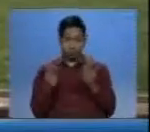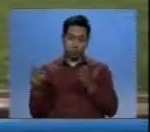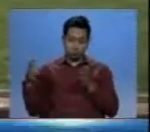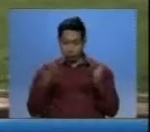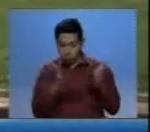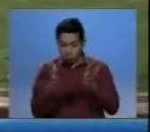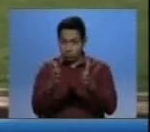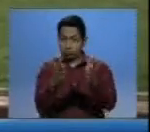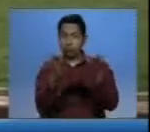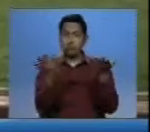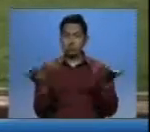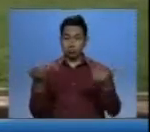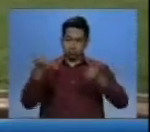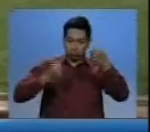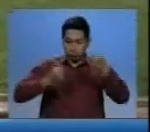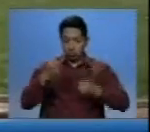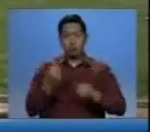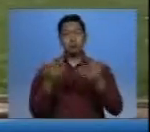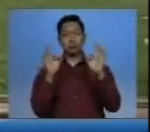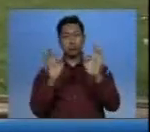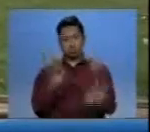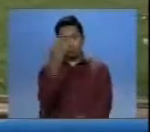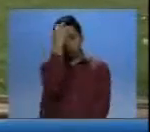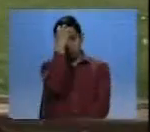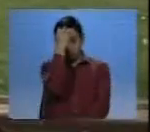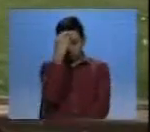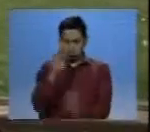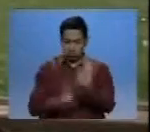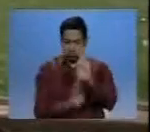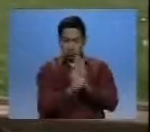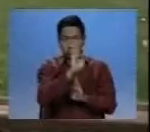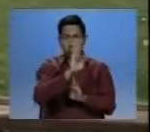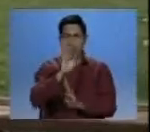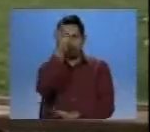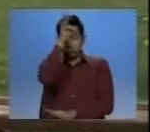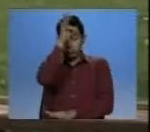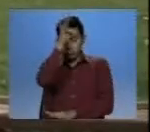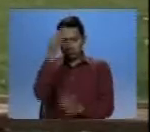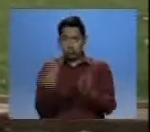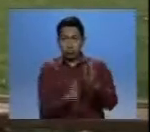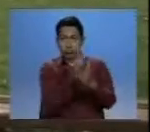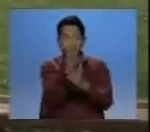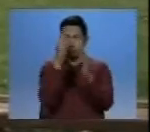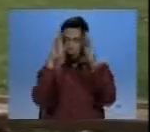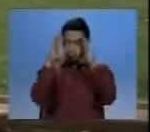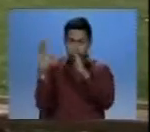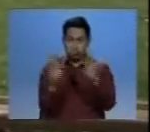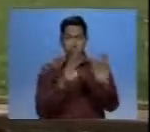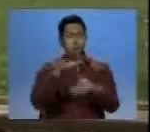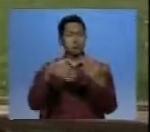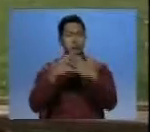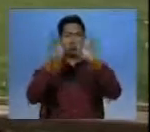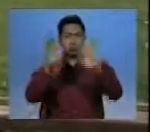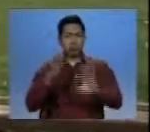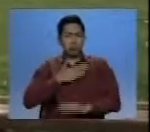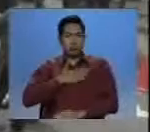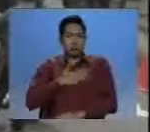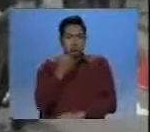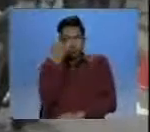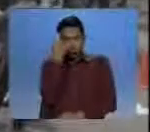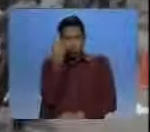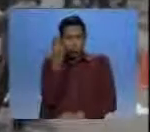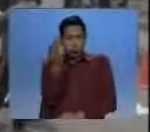vial es excelente, la educación ha mejorado, la infraestructura hospitalaria, la atención médica y todo es muy bueno, es excelente, me parece muy bien.